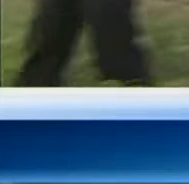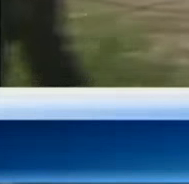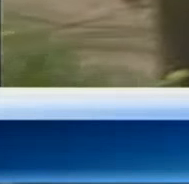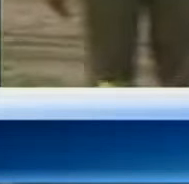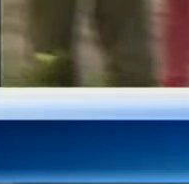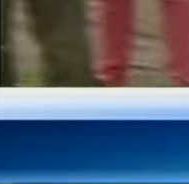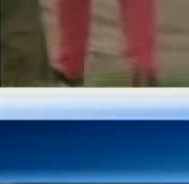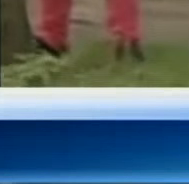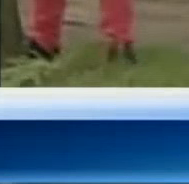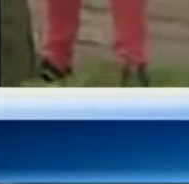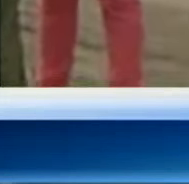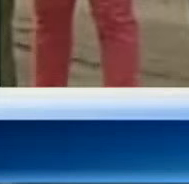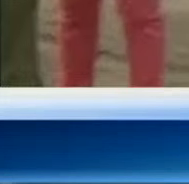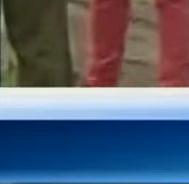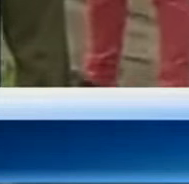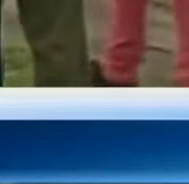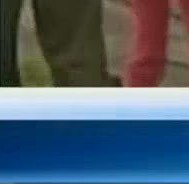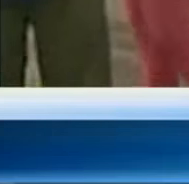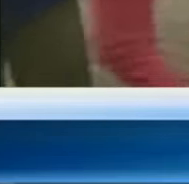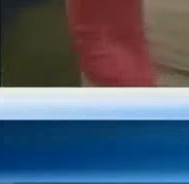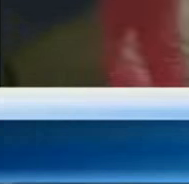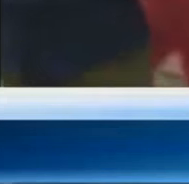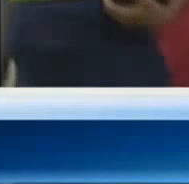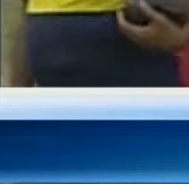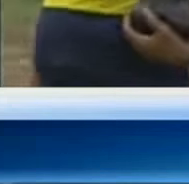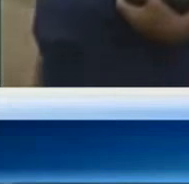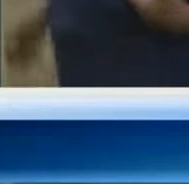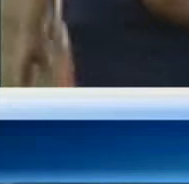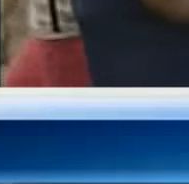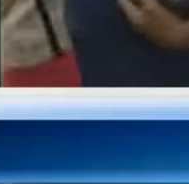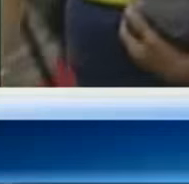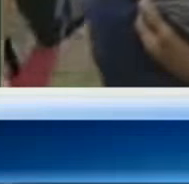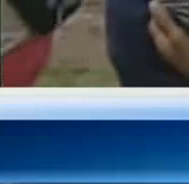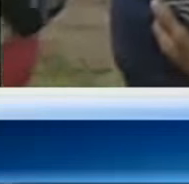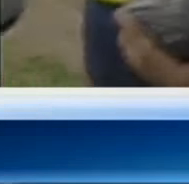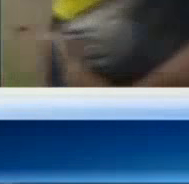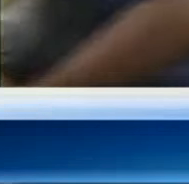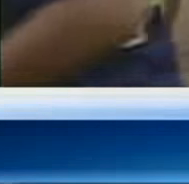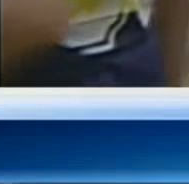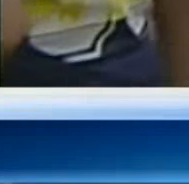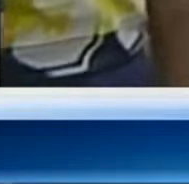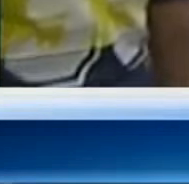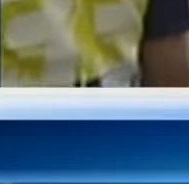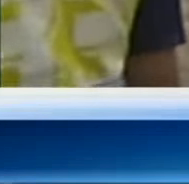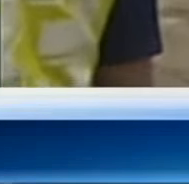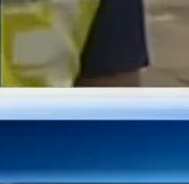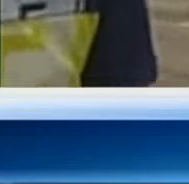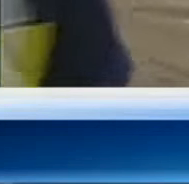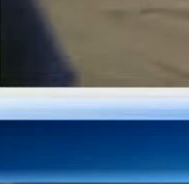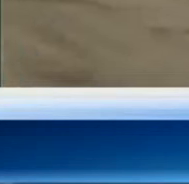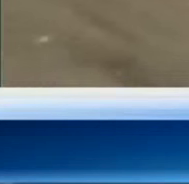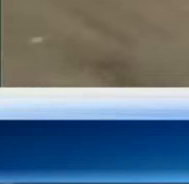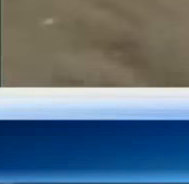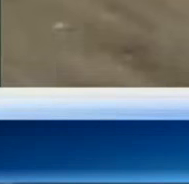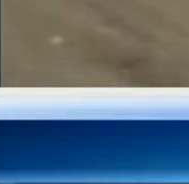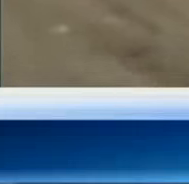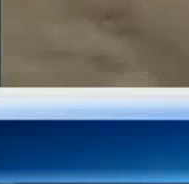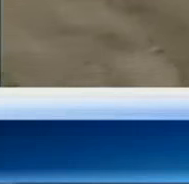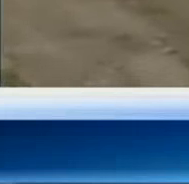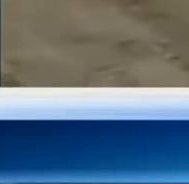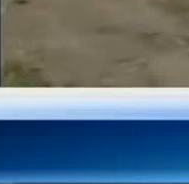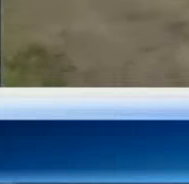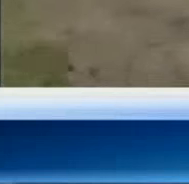para este sector de la cooperativa 8 de julio, en donde, de no hacerse la corrección, el trabajo estructural,